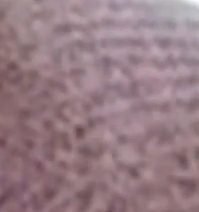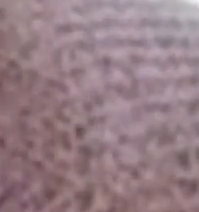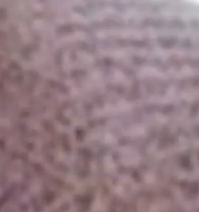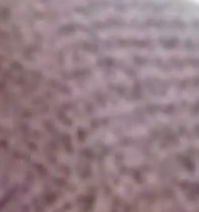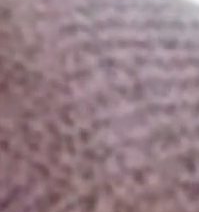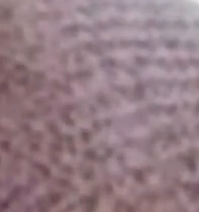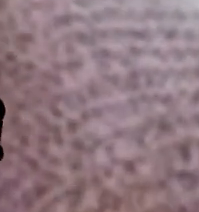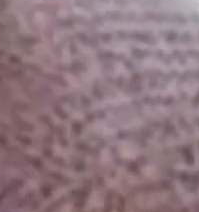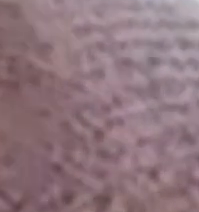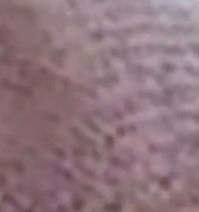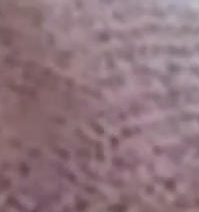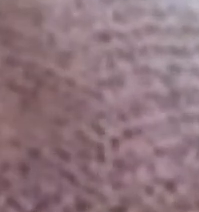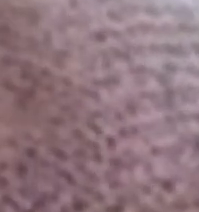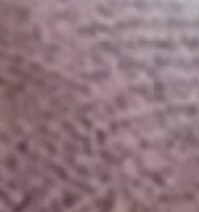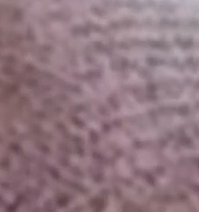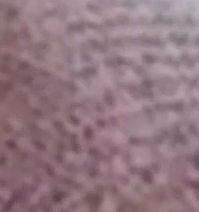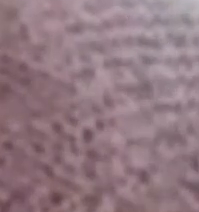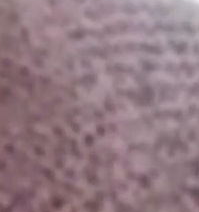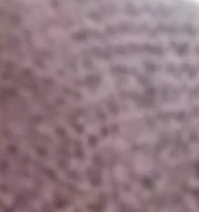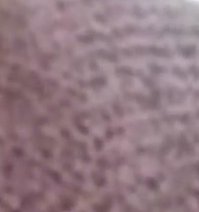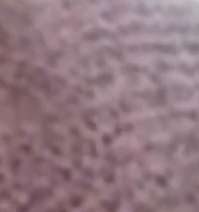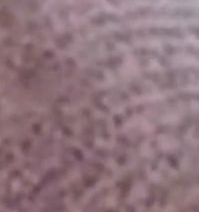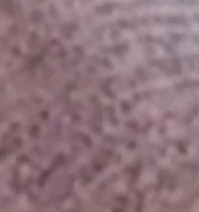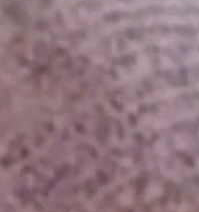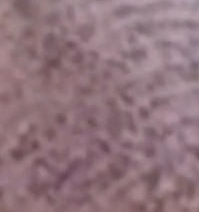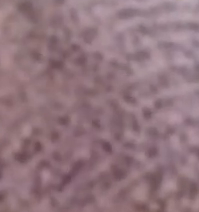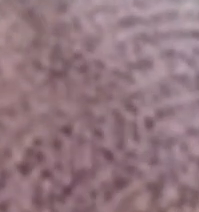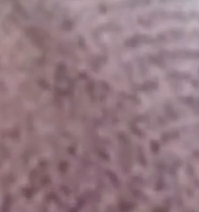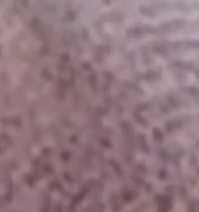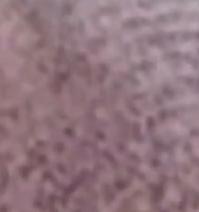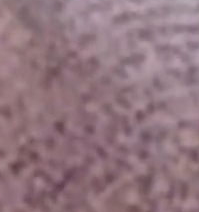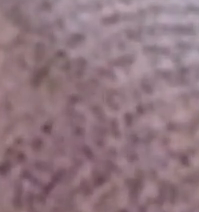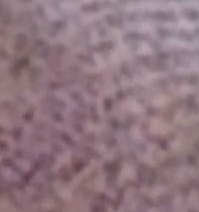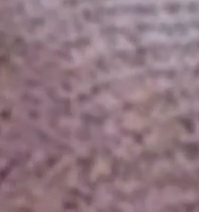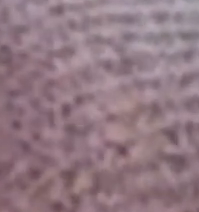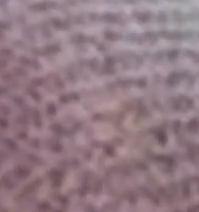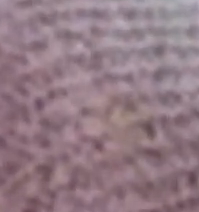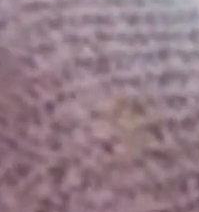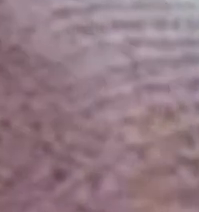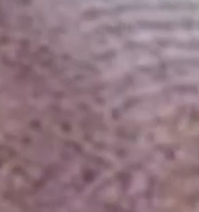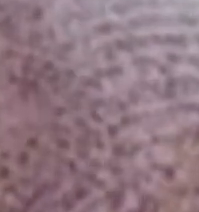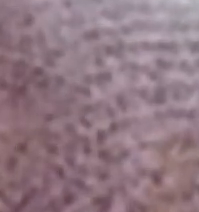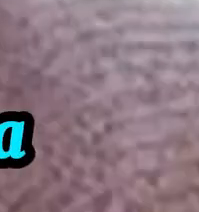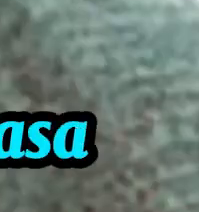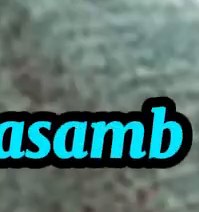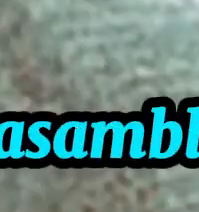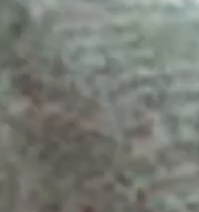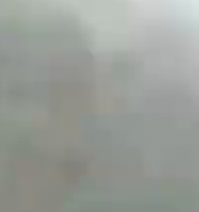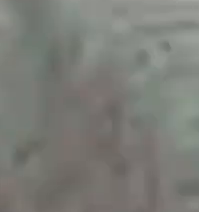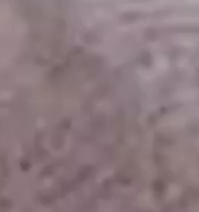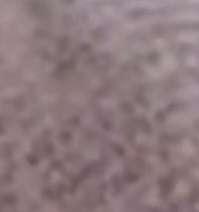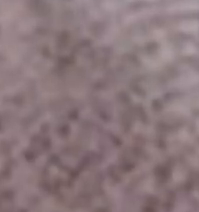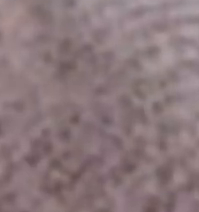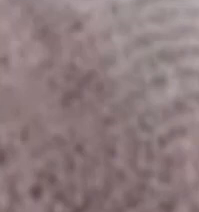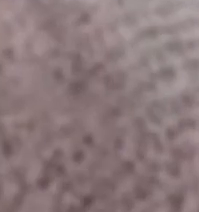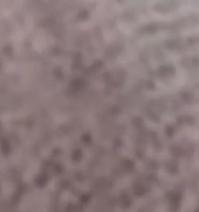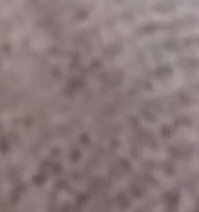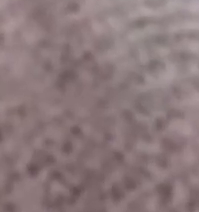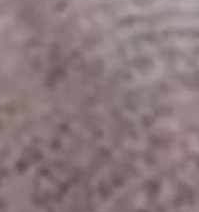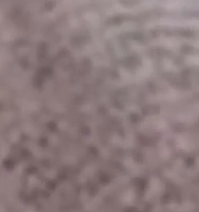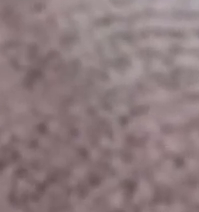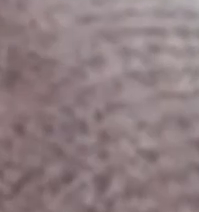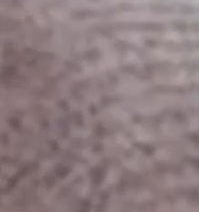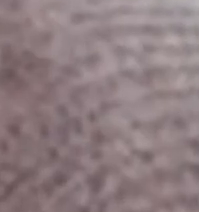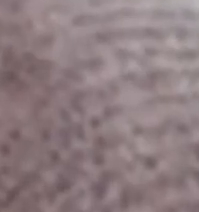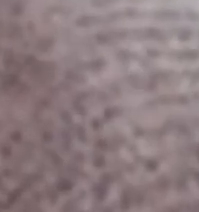del miembro del Buró Político y primer ministro Manuel Marrero Cruz en el segundo periodo de sesiones de dicha Asamblea. El objetivo